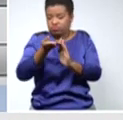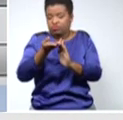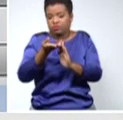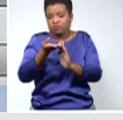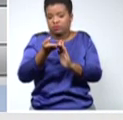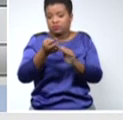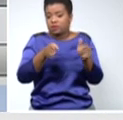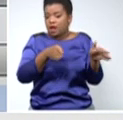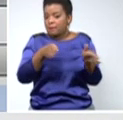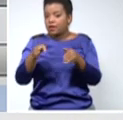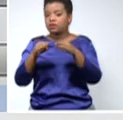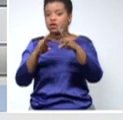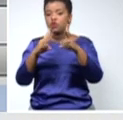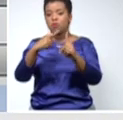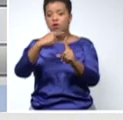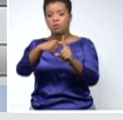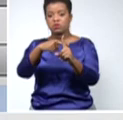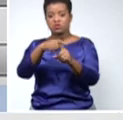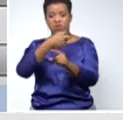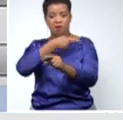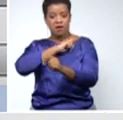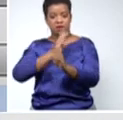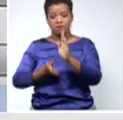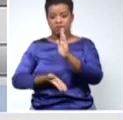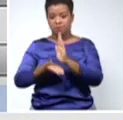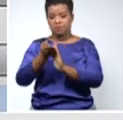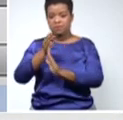activos ayer elevado también,